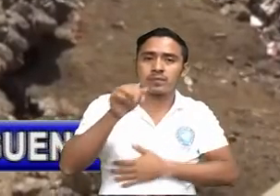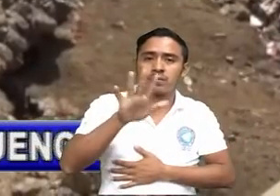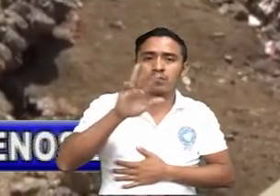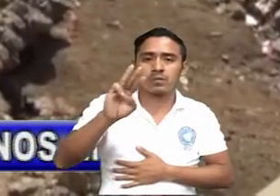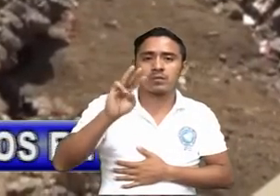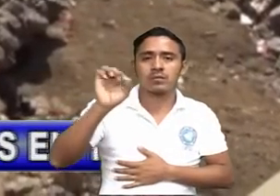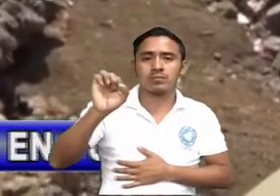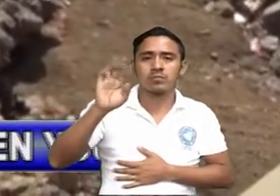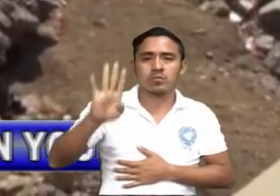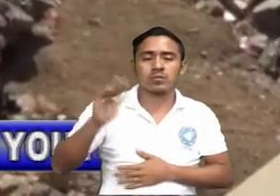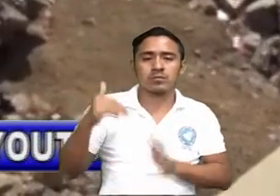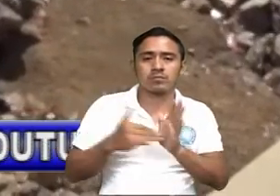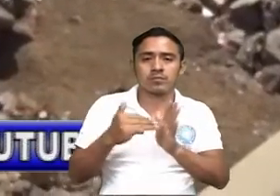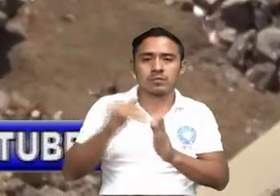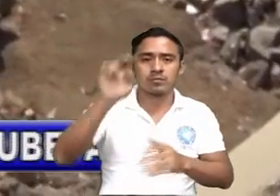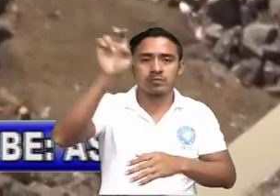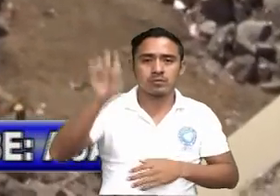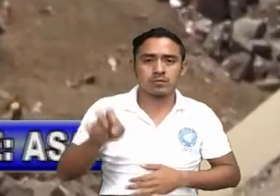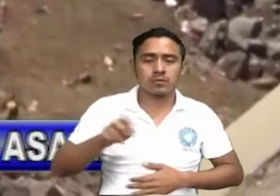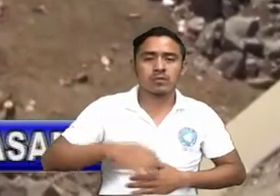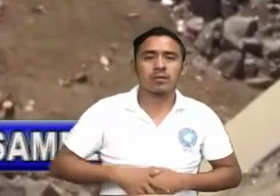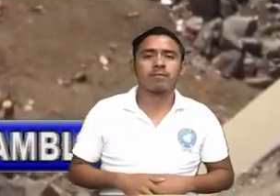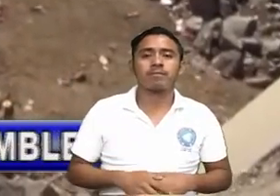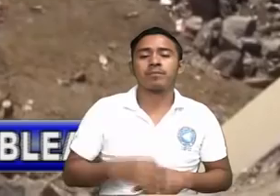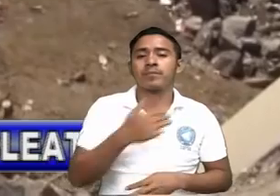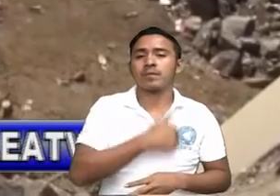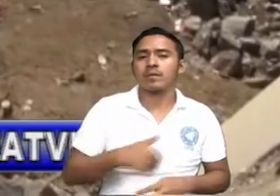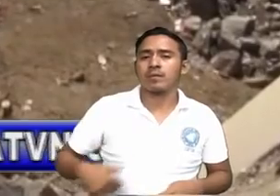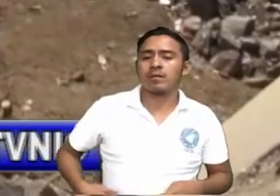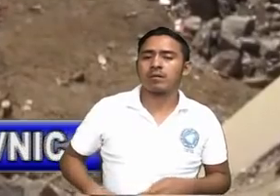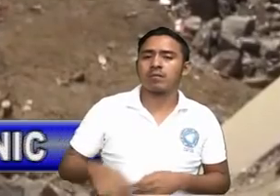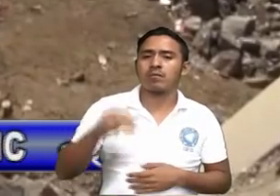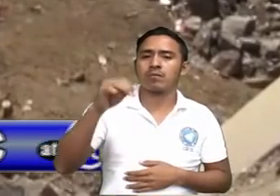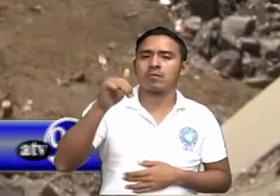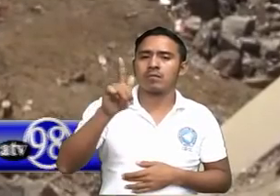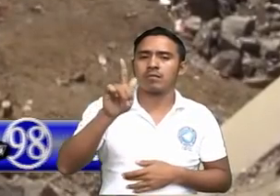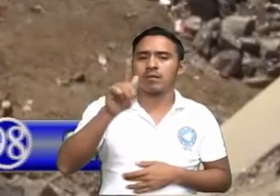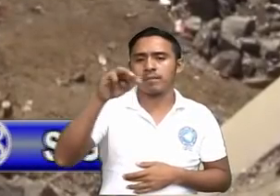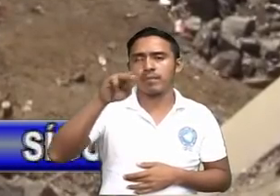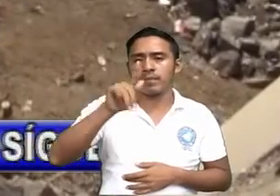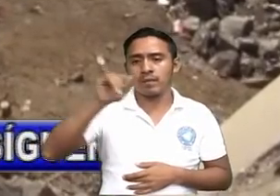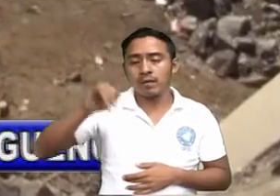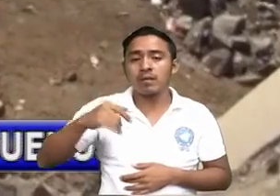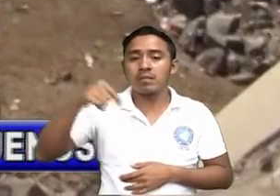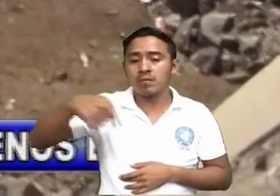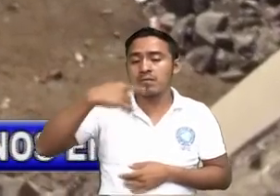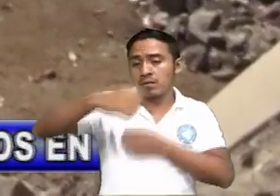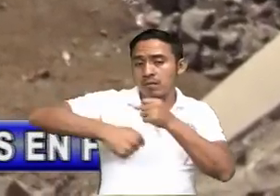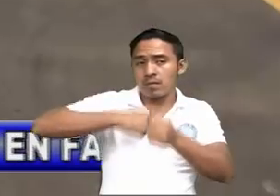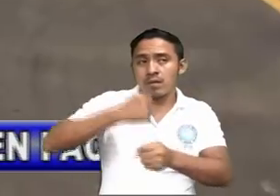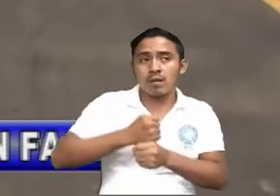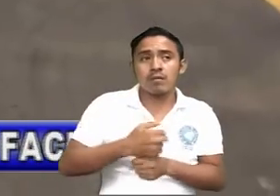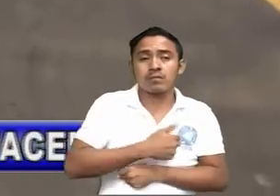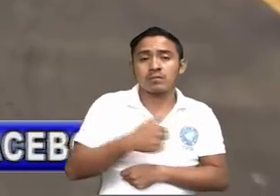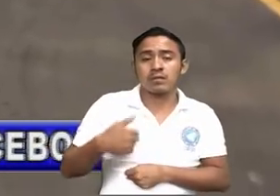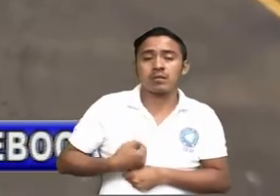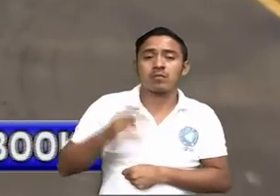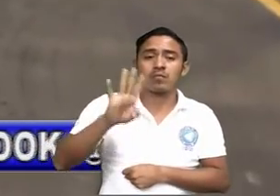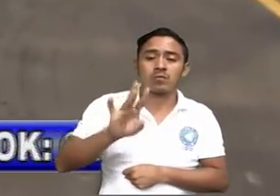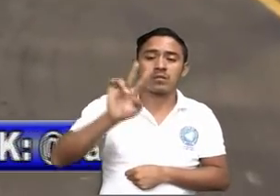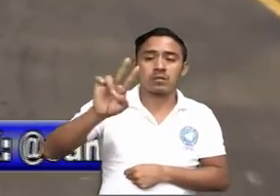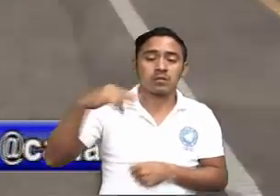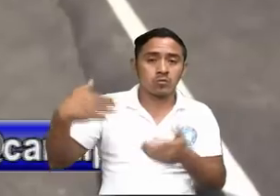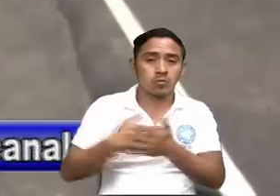53.4 millones de córdobas. El ministro de Transporte e Infraestructura anunció que para este año se ejecutarán 42